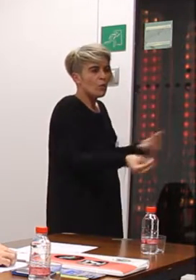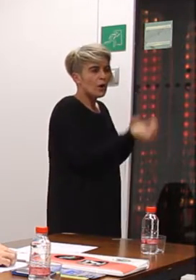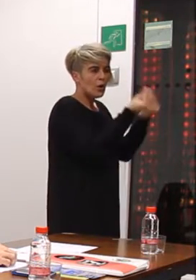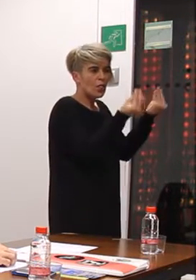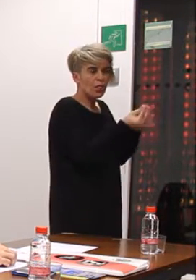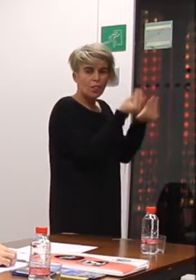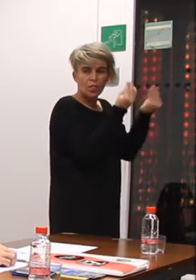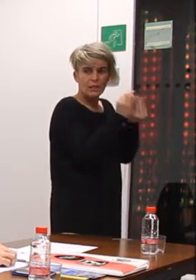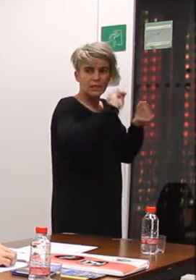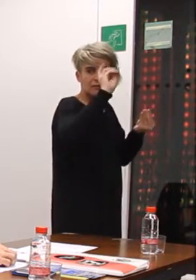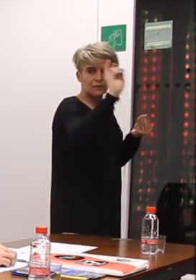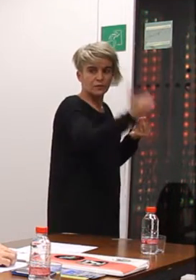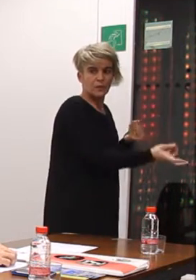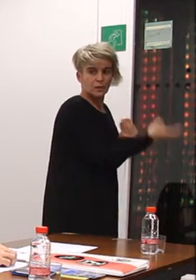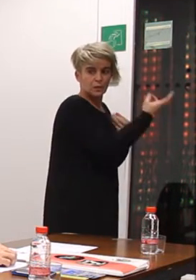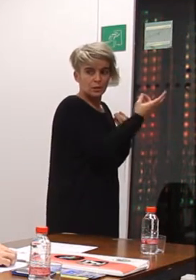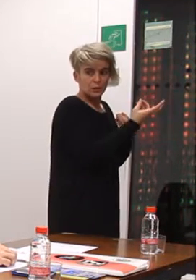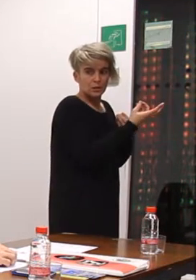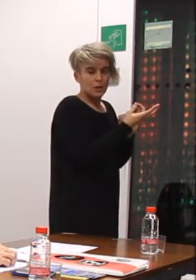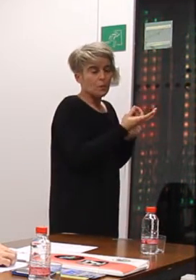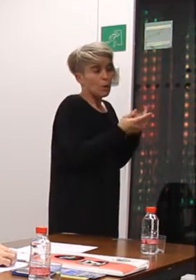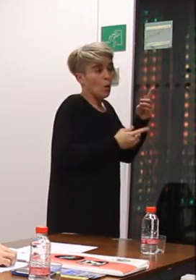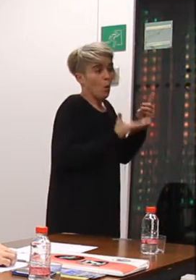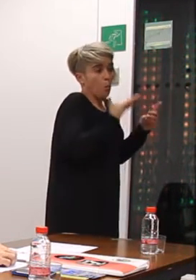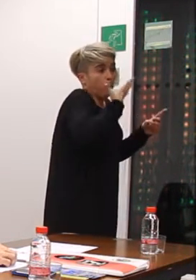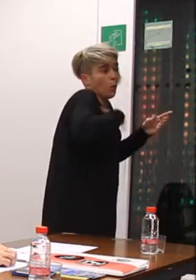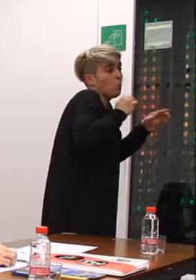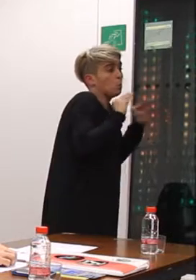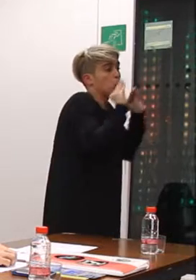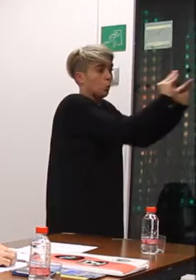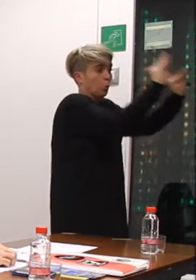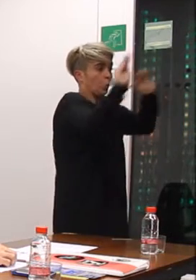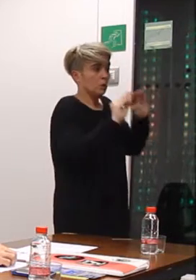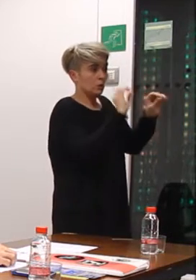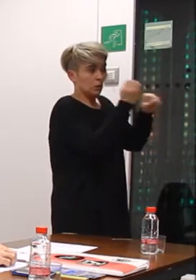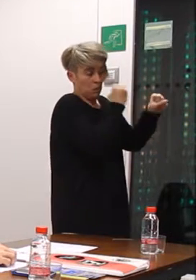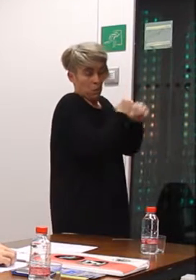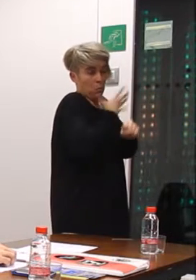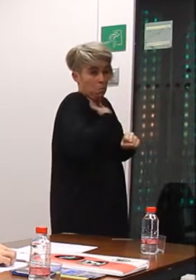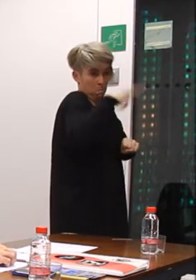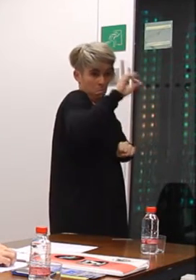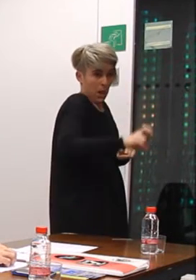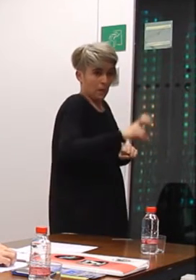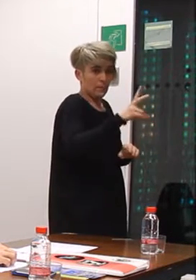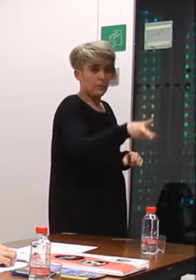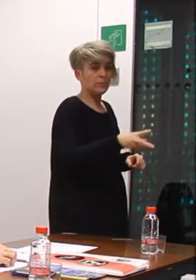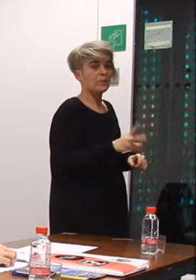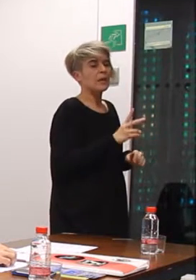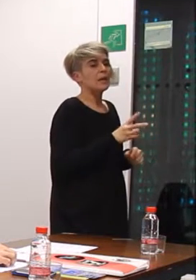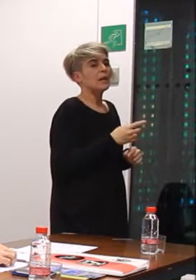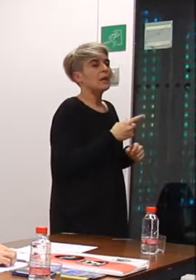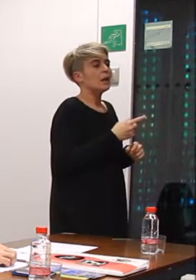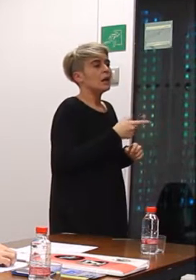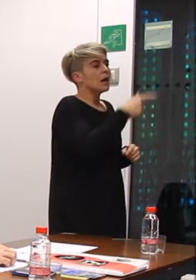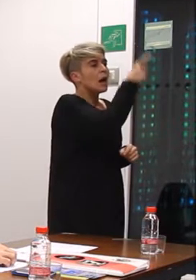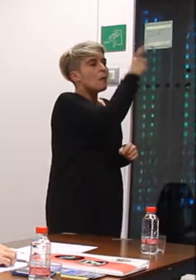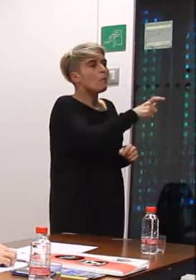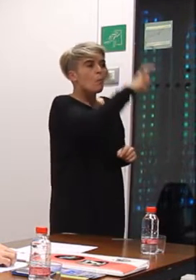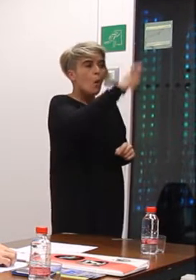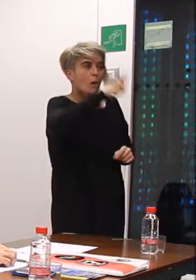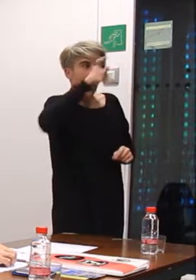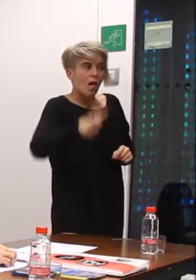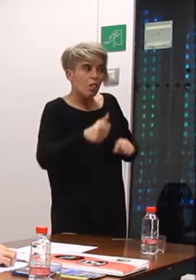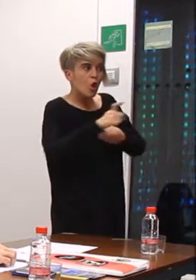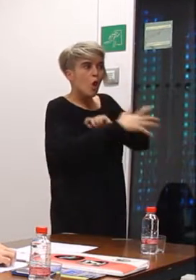cualquier trabajo, por cualquier informe, os pueden venir bien, ¿vale? Pero bueno, el AROPE lo que mide es la población bajo el umbral de la